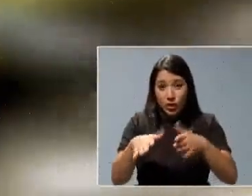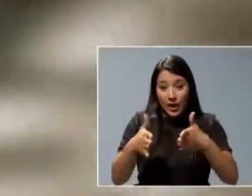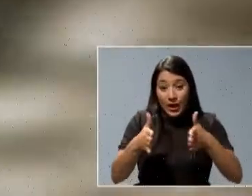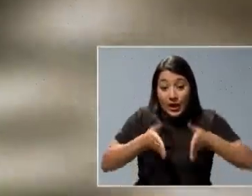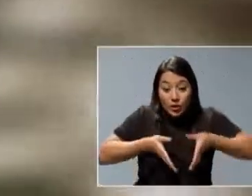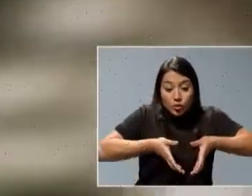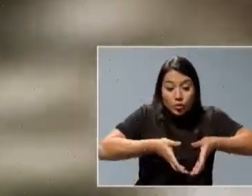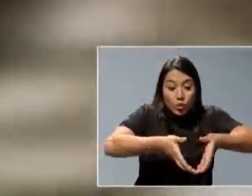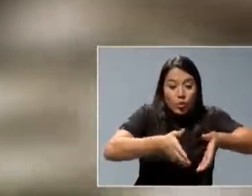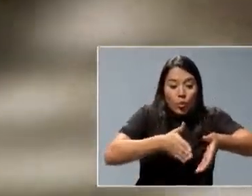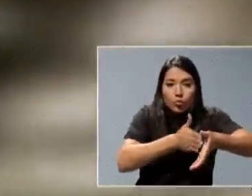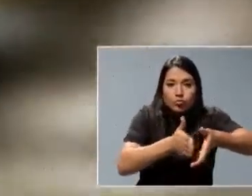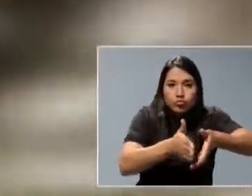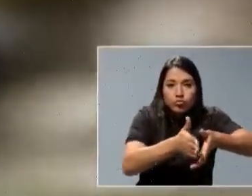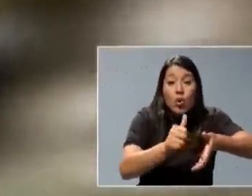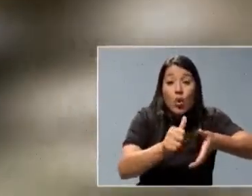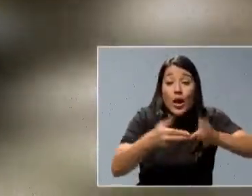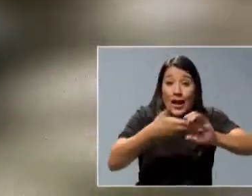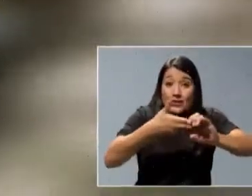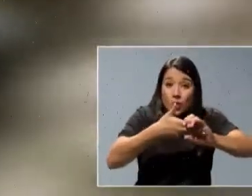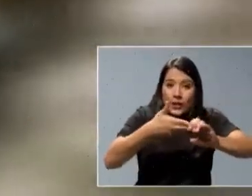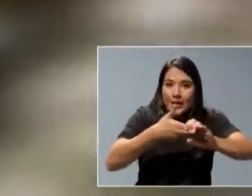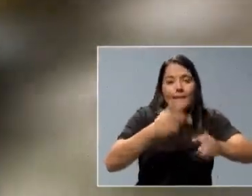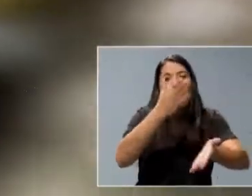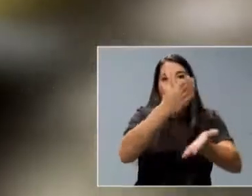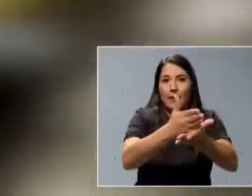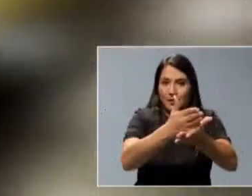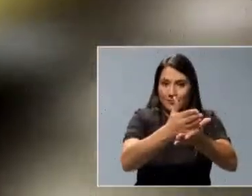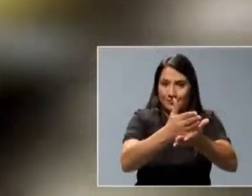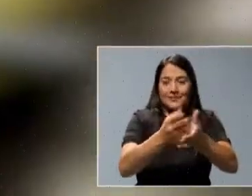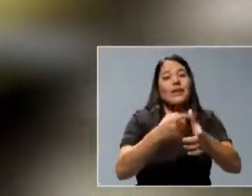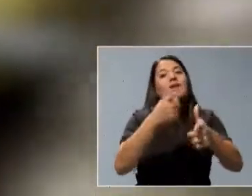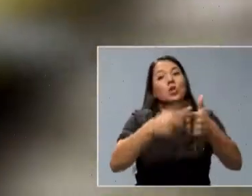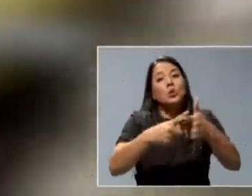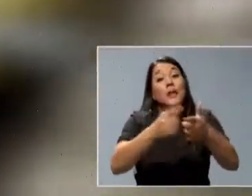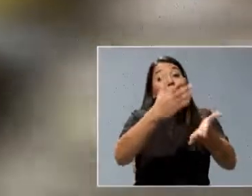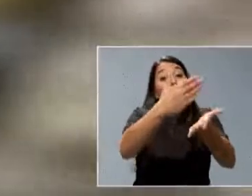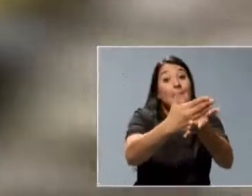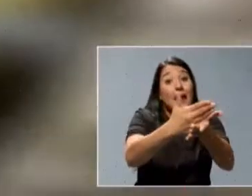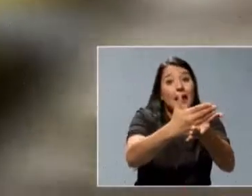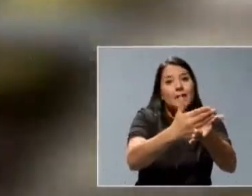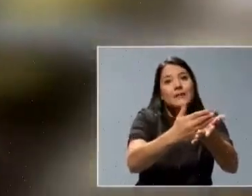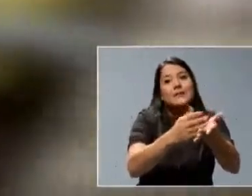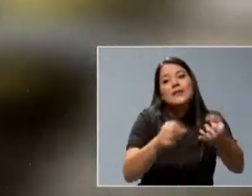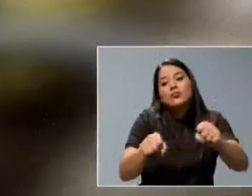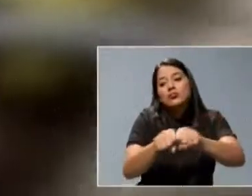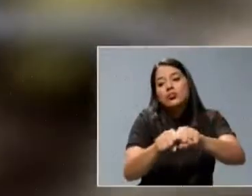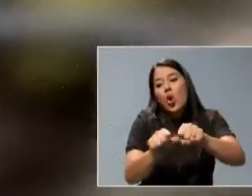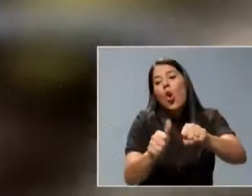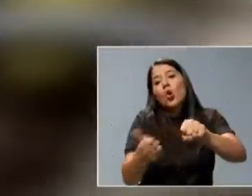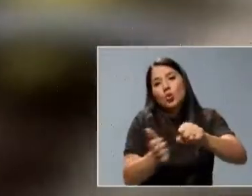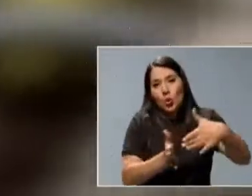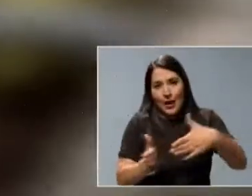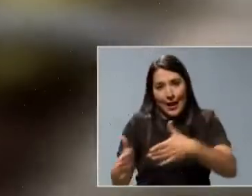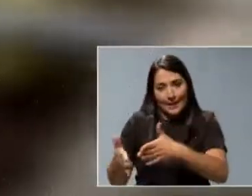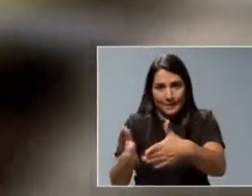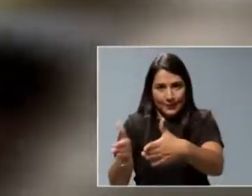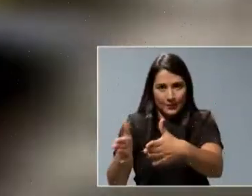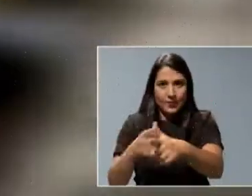aprovechan también para robar lo que puedan, pero eso lo que pretenden básicamente es